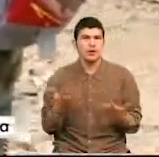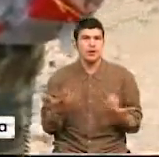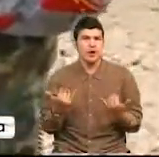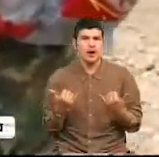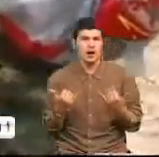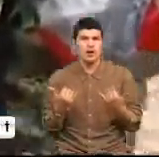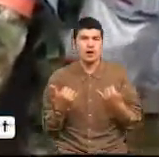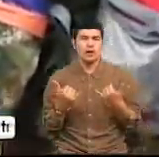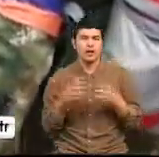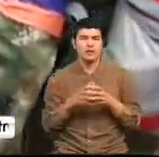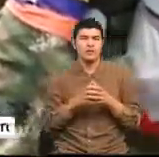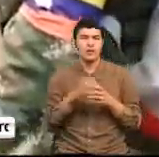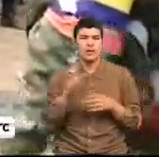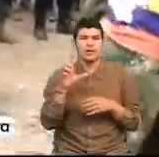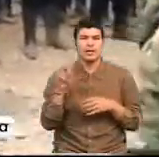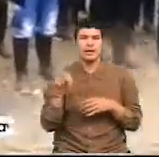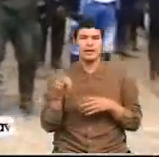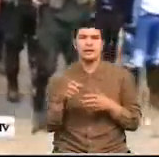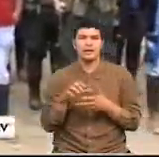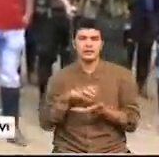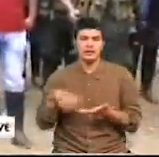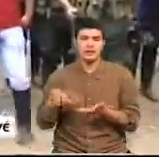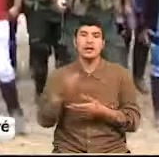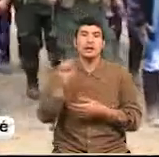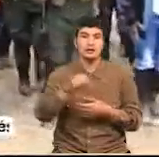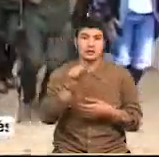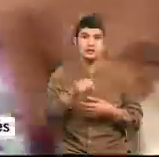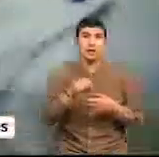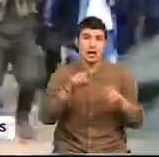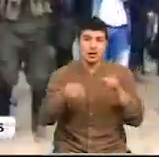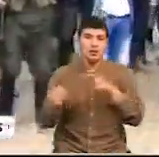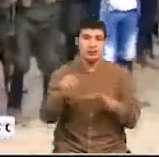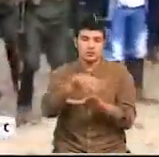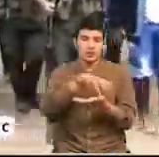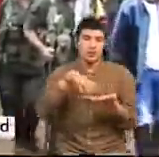momento cuando hablamos del ELN? Sí, hay varios frentes que delinquen.